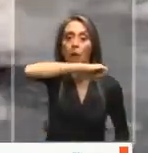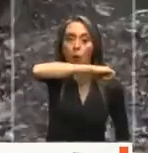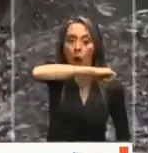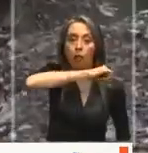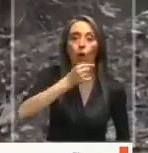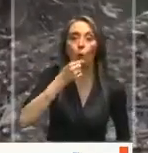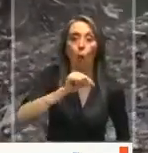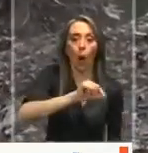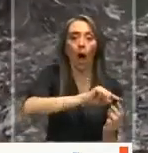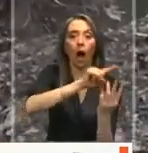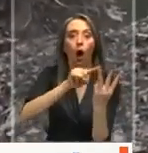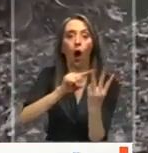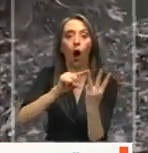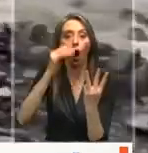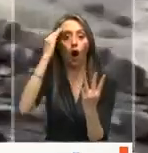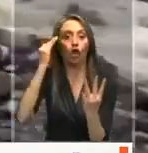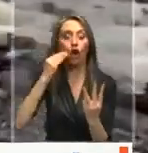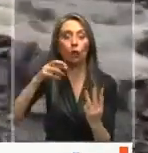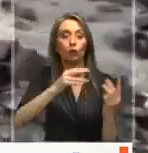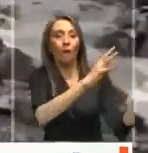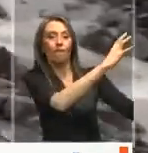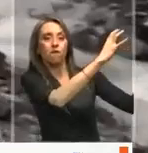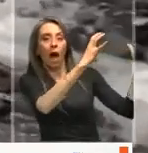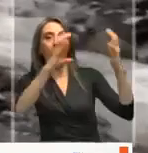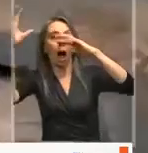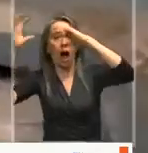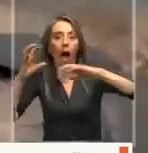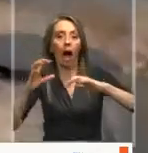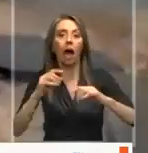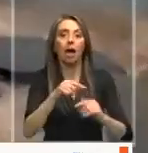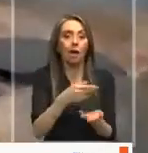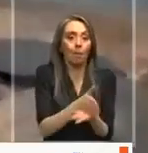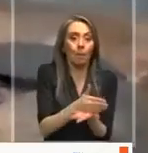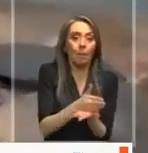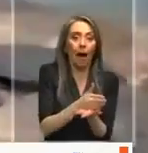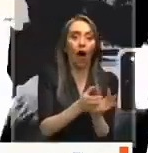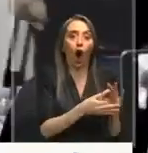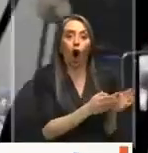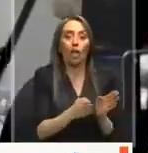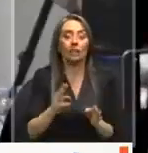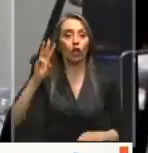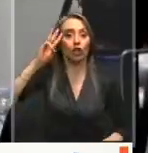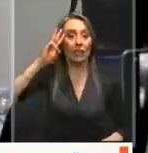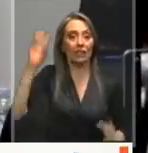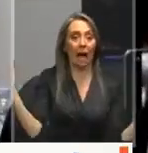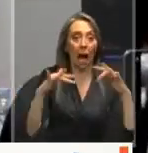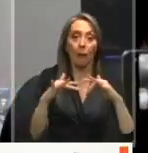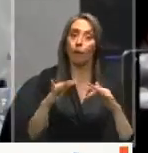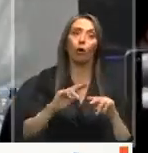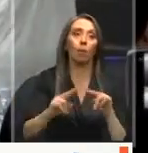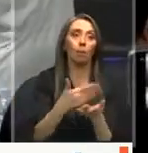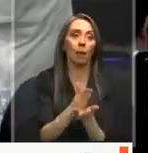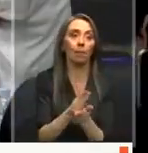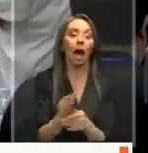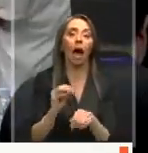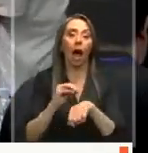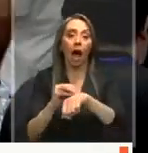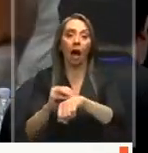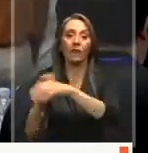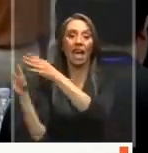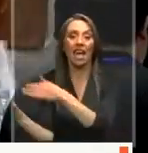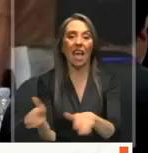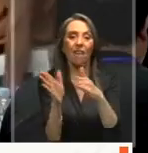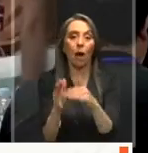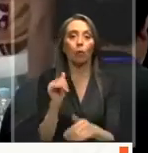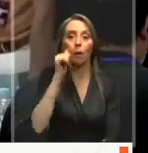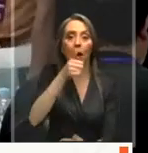era el turno de Corea del Sur, lo que obligó a los organizadores a tomar medidas urgentes. Los procedimientos de evacuación están programados para